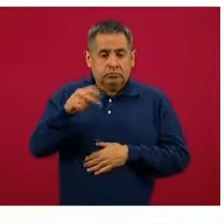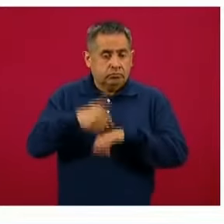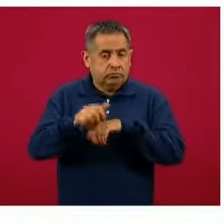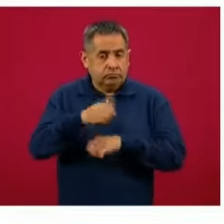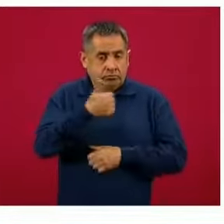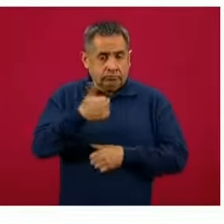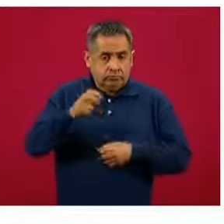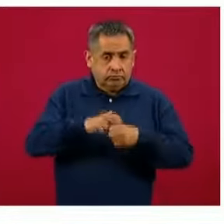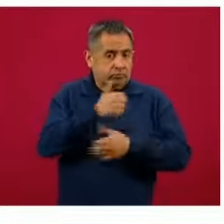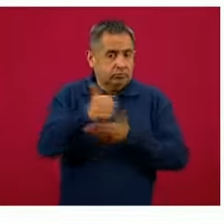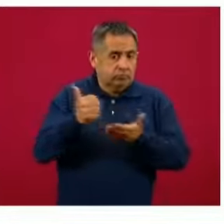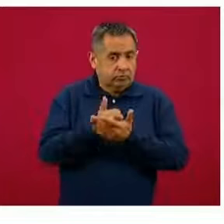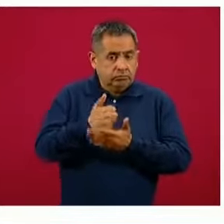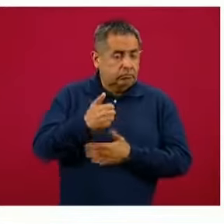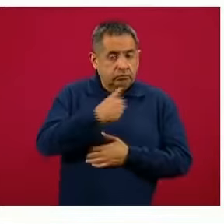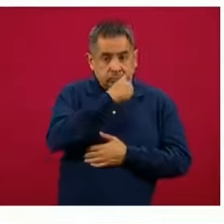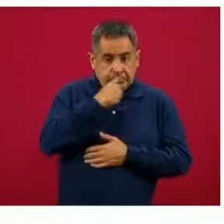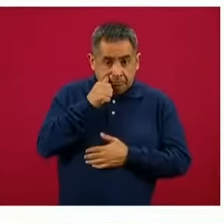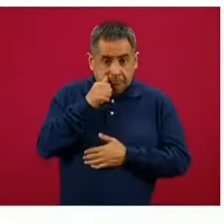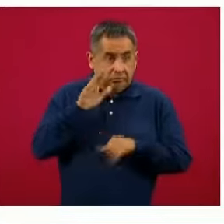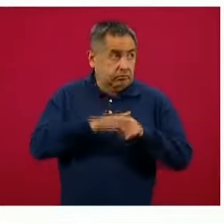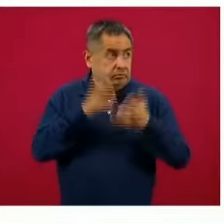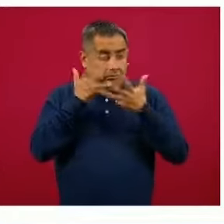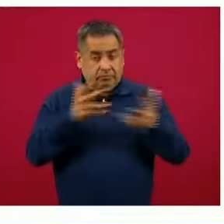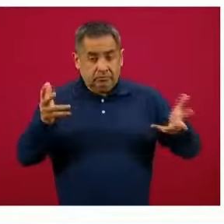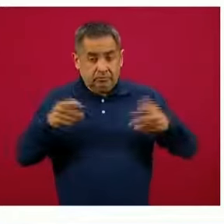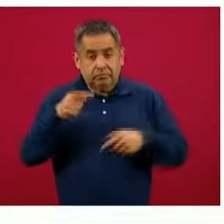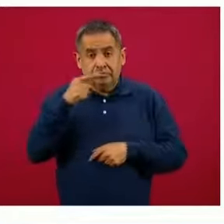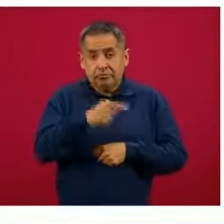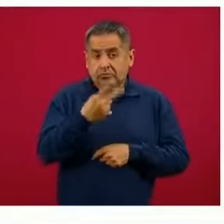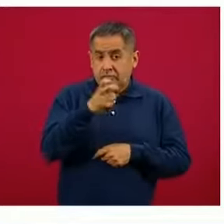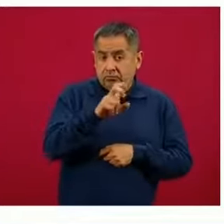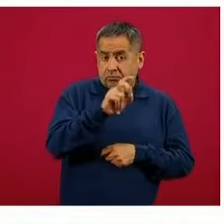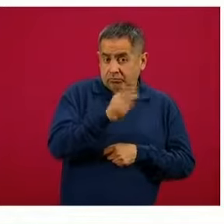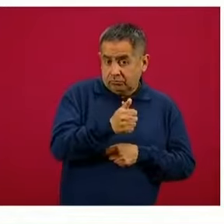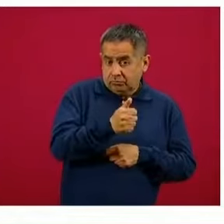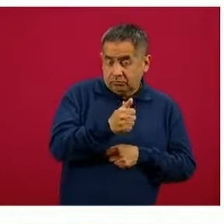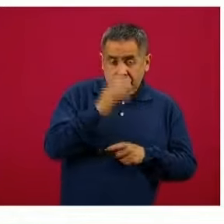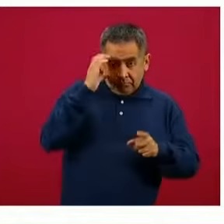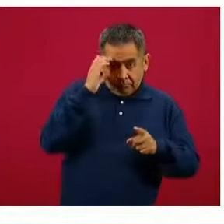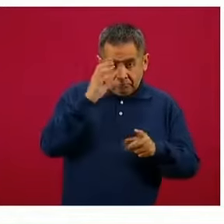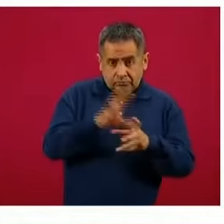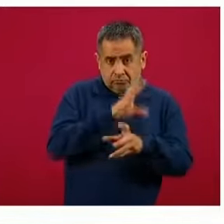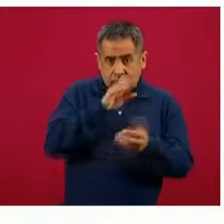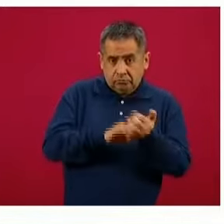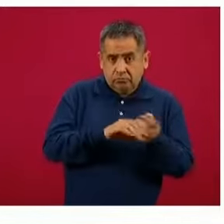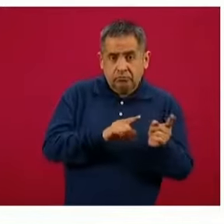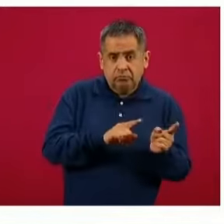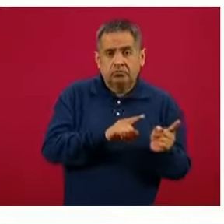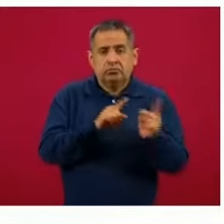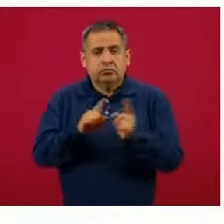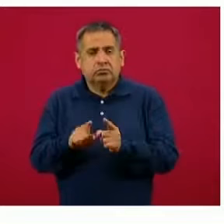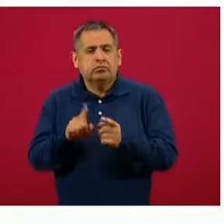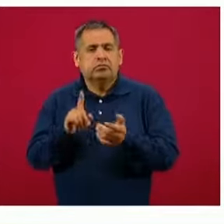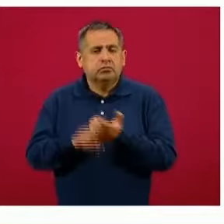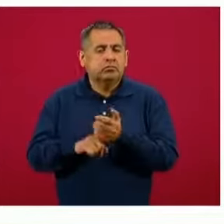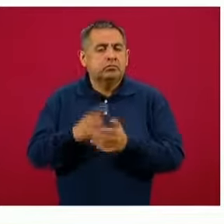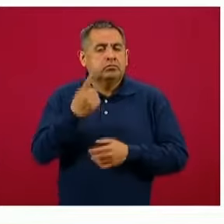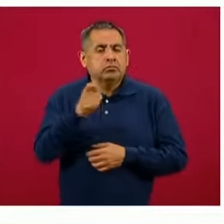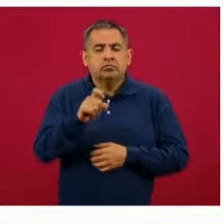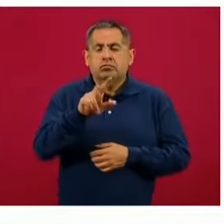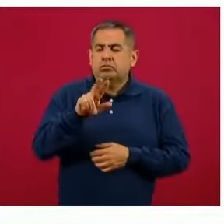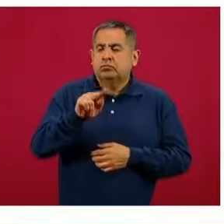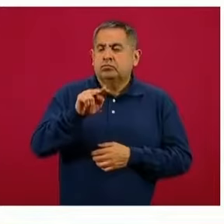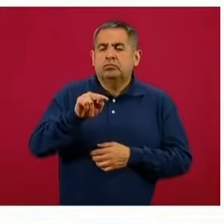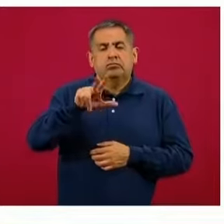de Juárez, que es como les decía, es el más grande, de sus 236 camas totales, habíamos dispuesto